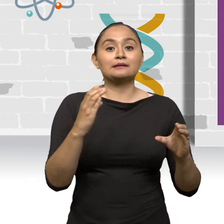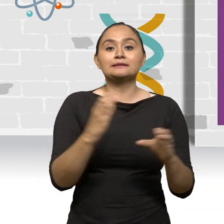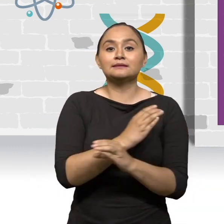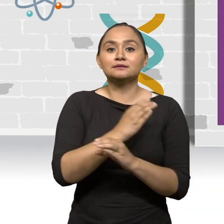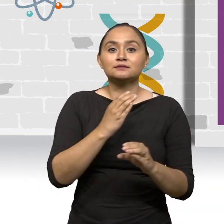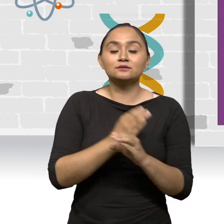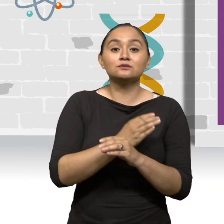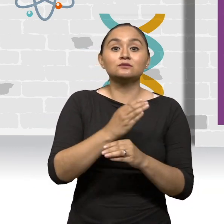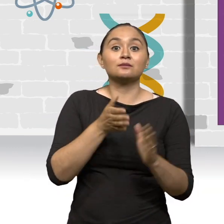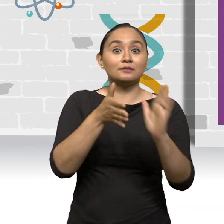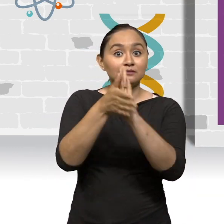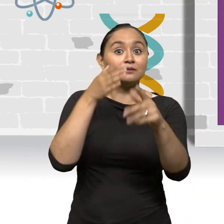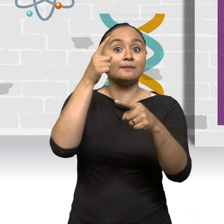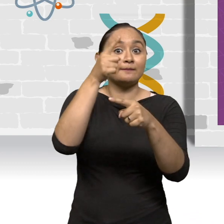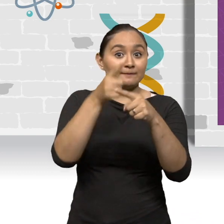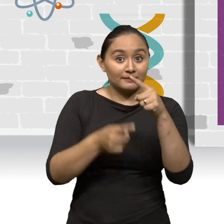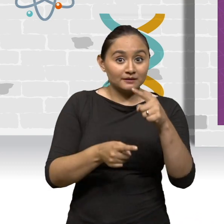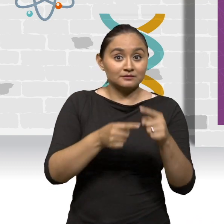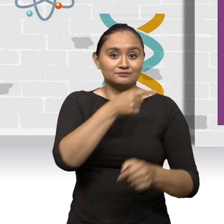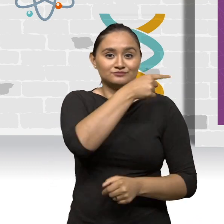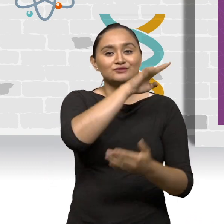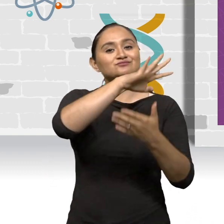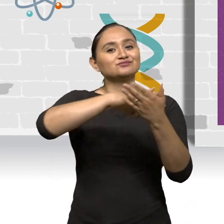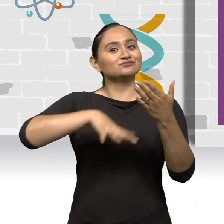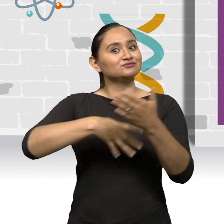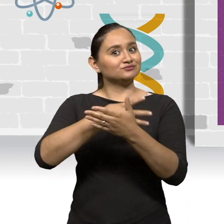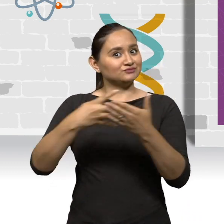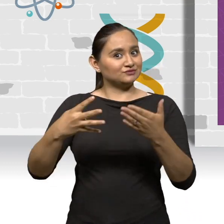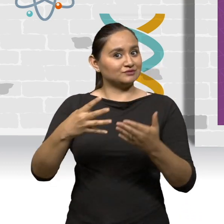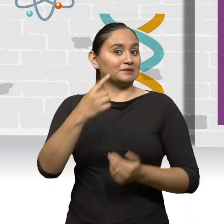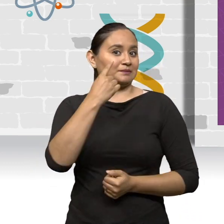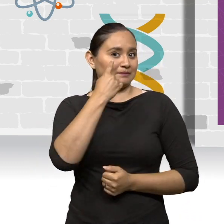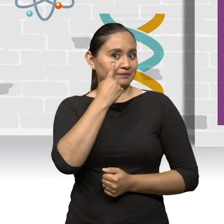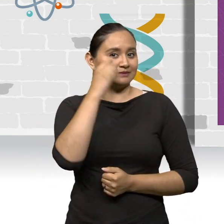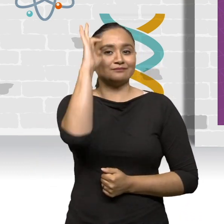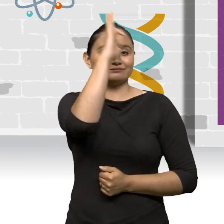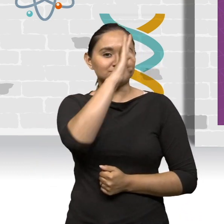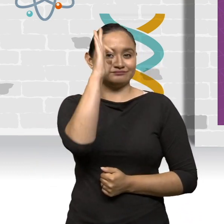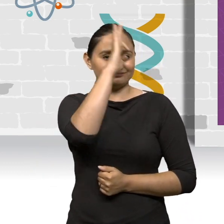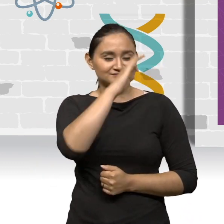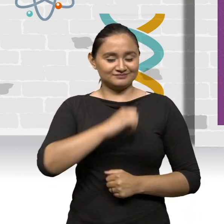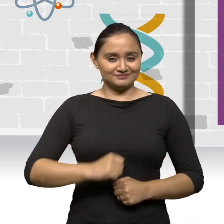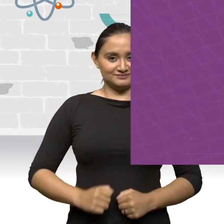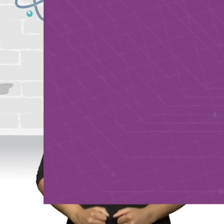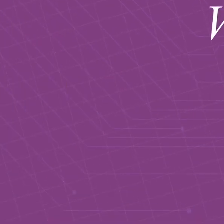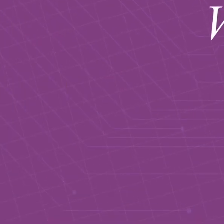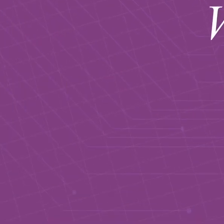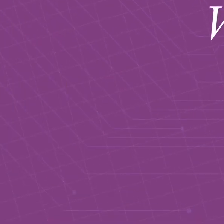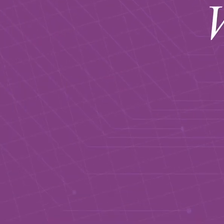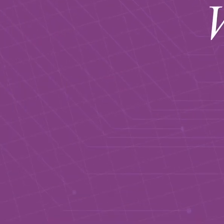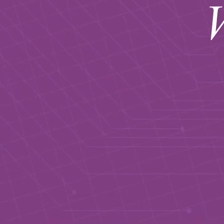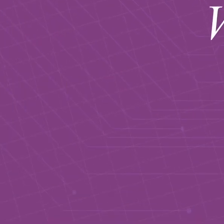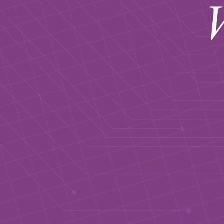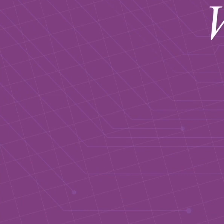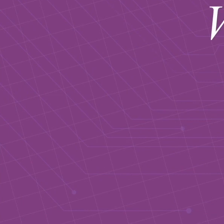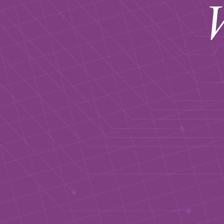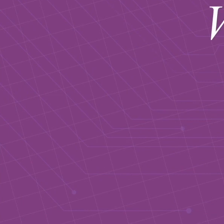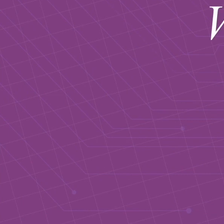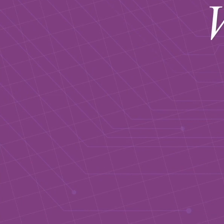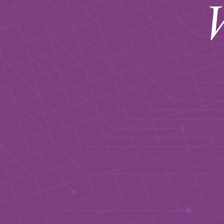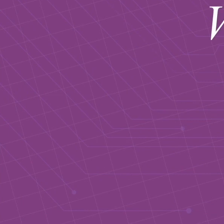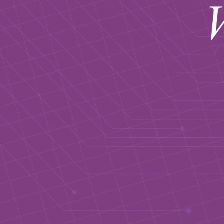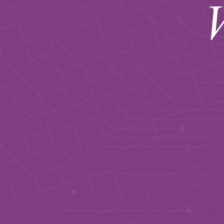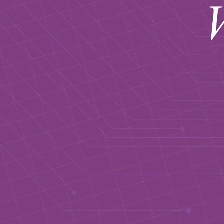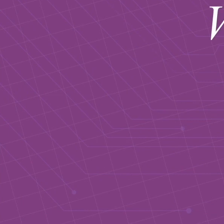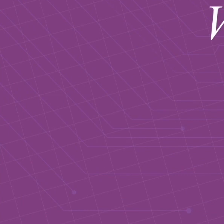caso podemos calcular la velocidad media utilizando el teorema de Pitágoras. Es decir, velocidad media es igual a la raíz cuadrada